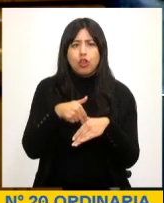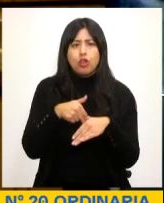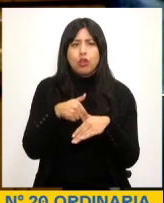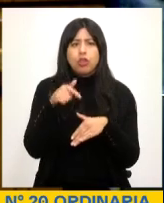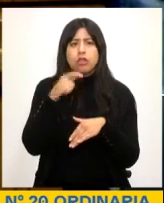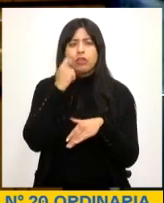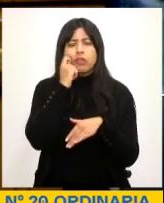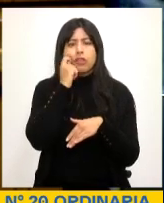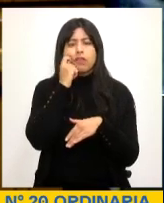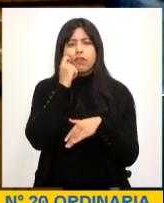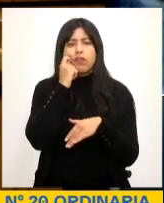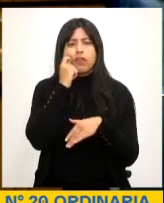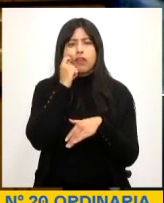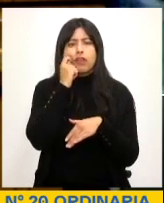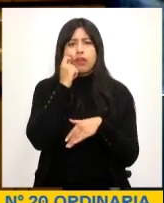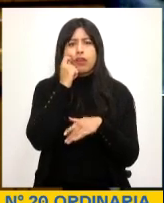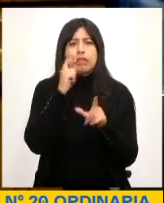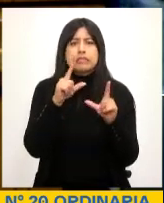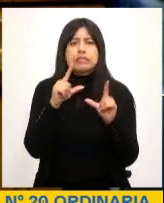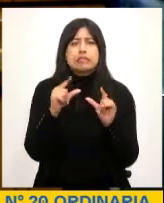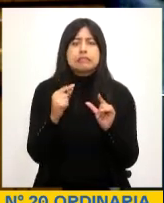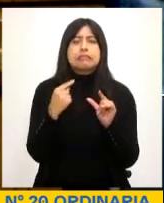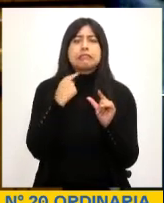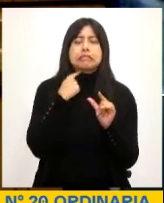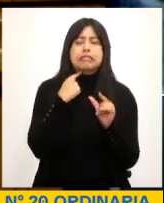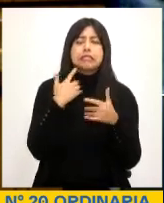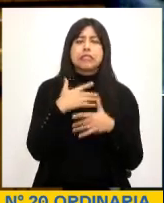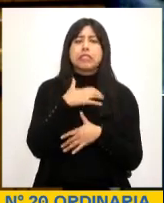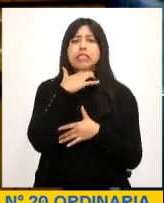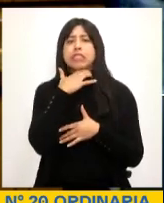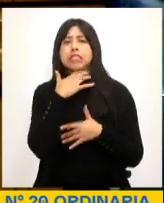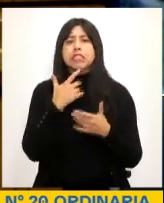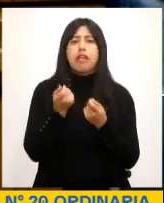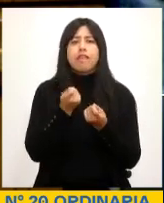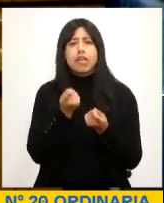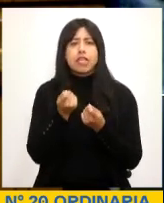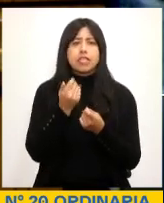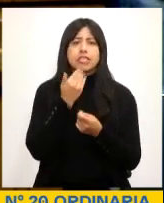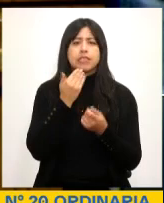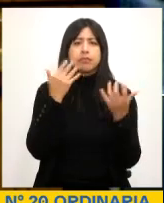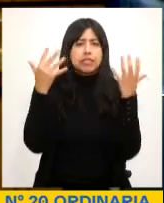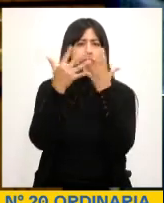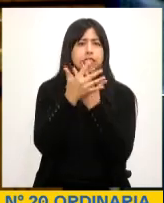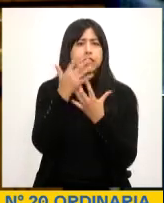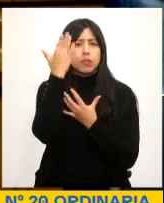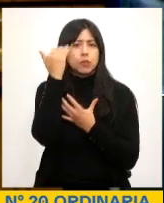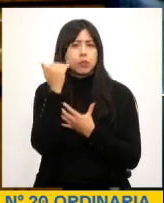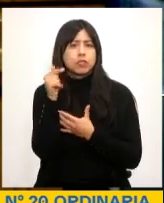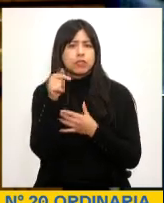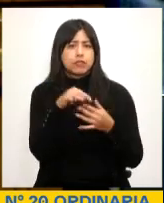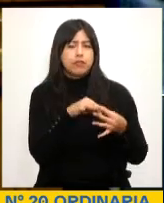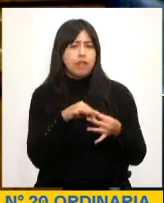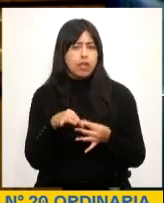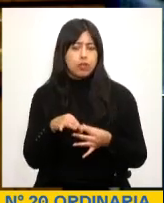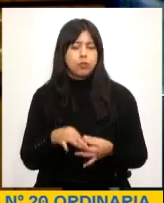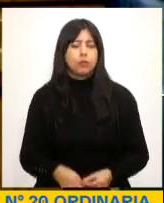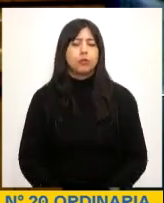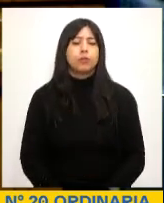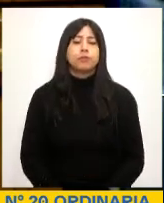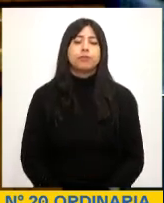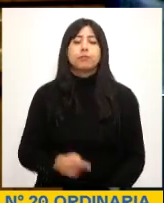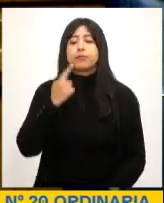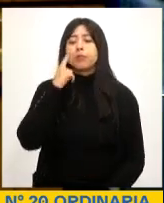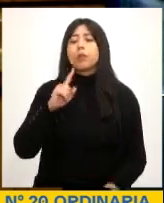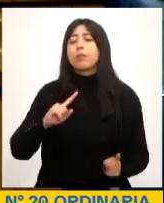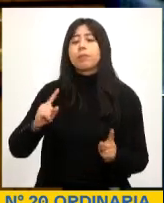generó un escenario de estrechez financiera además de la alta incertidumbre a la que Estos factores están sujetos pero el cambio